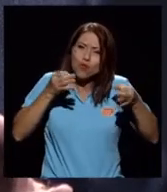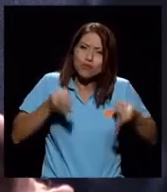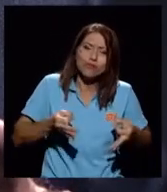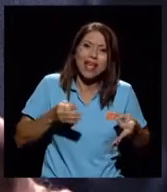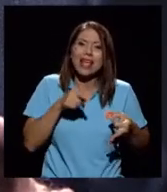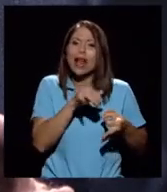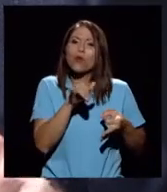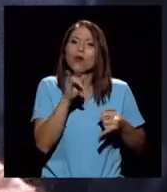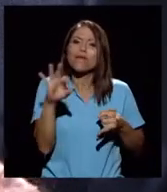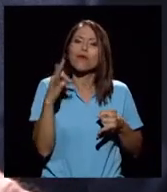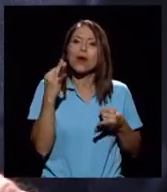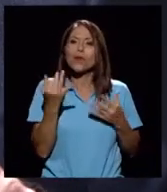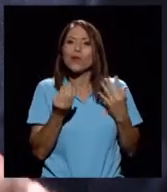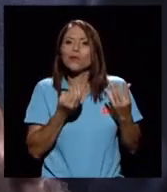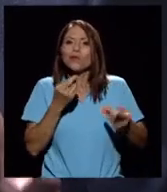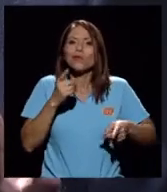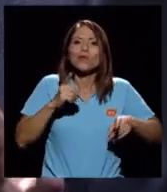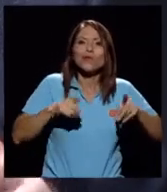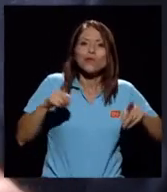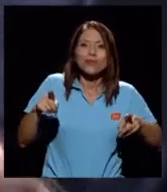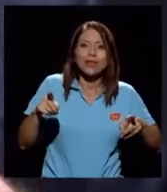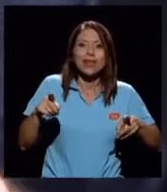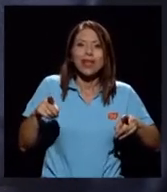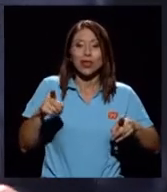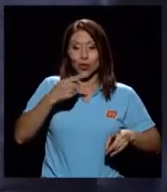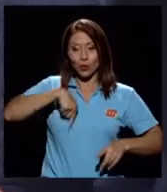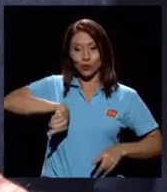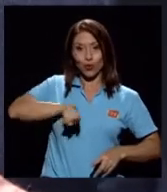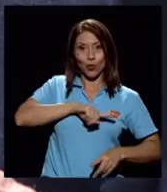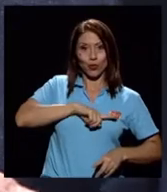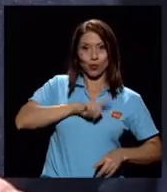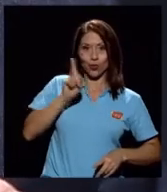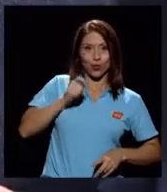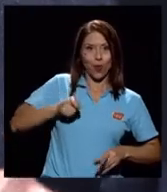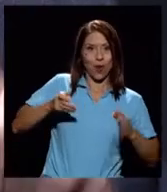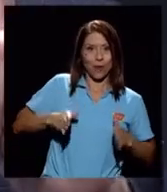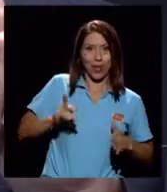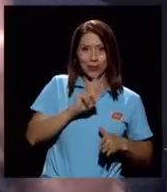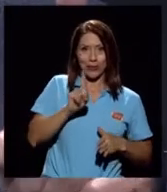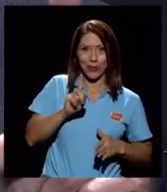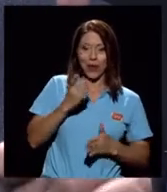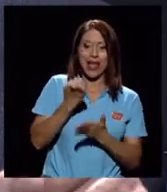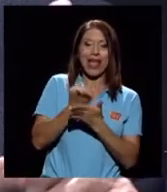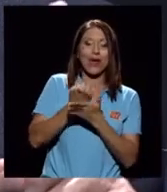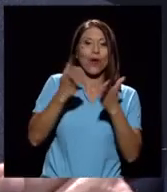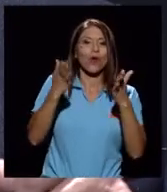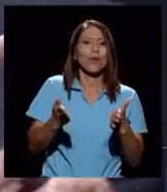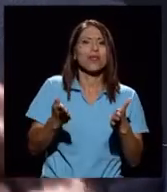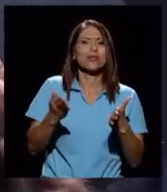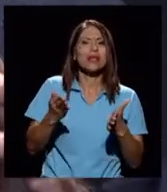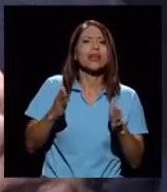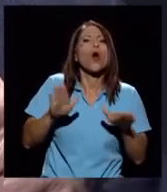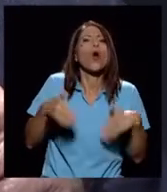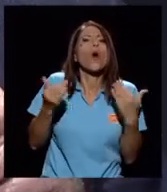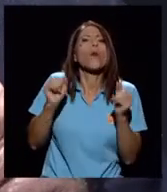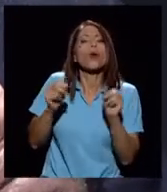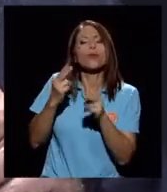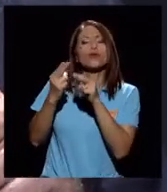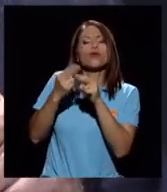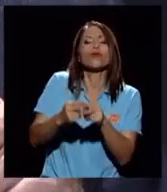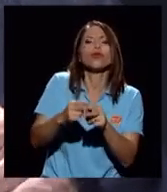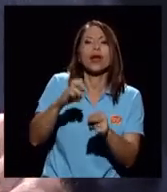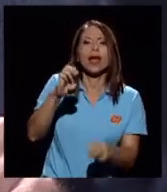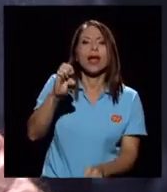economistas no los abogados pero los economistas y la especulación la especulación es una demanda